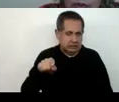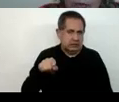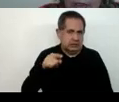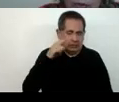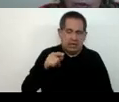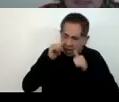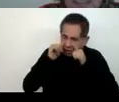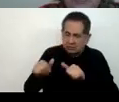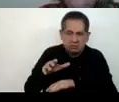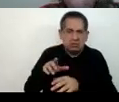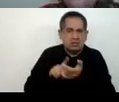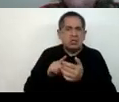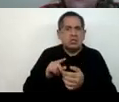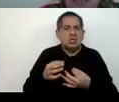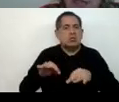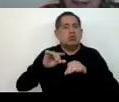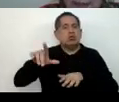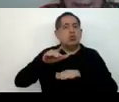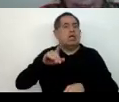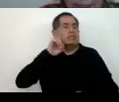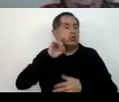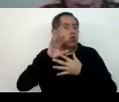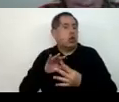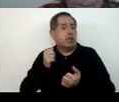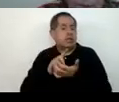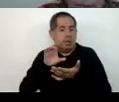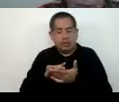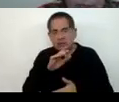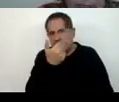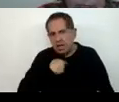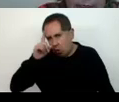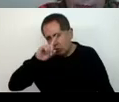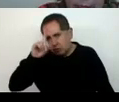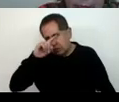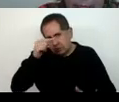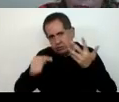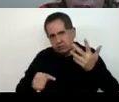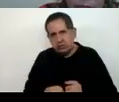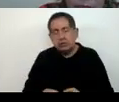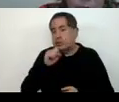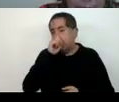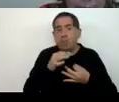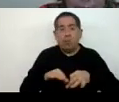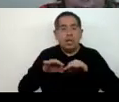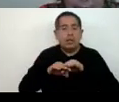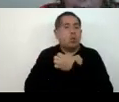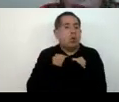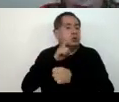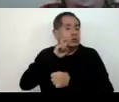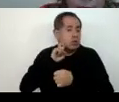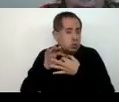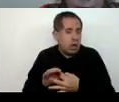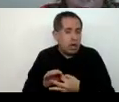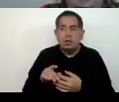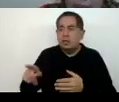salud, sobre todo especialistas en sexología y discapacidad, y saber que la educación sexual y el acceso a los